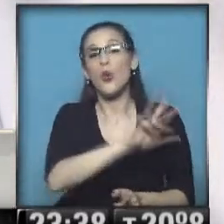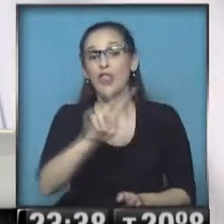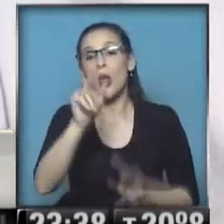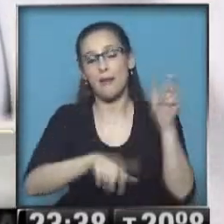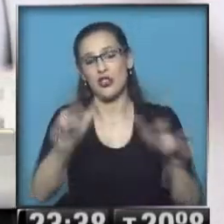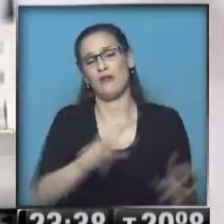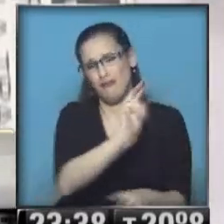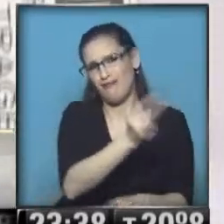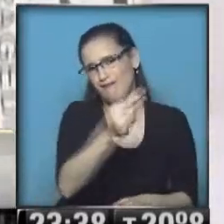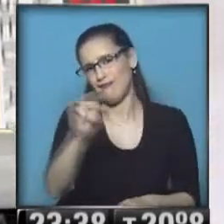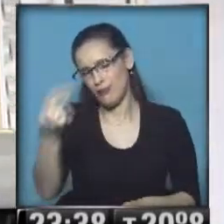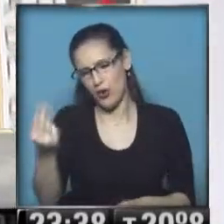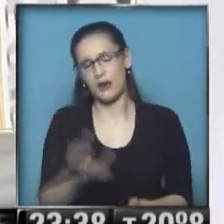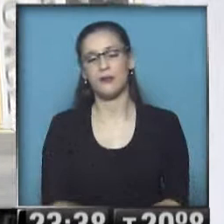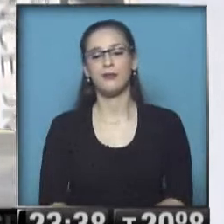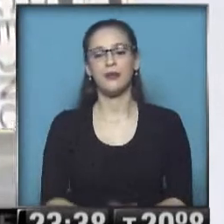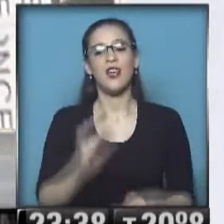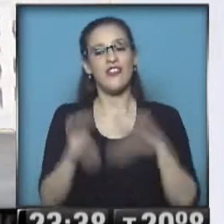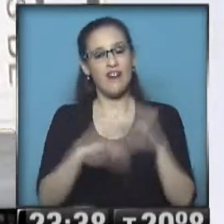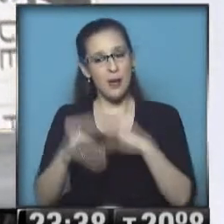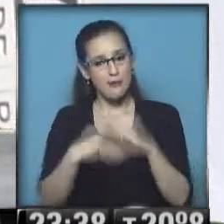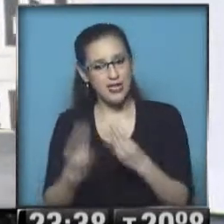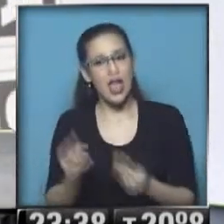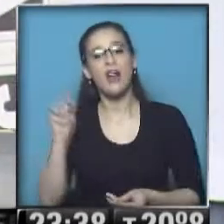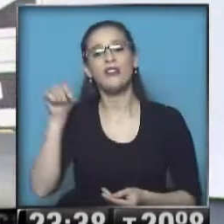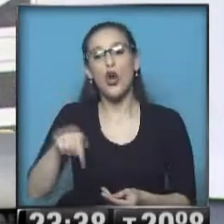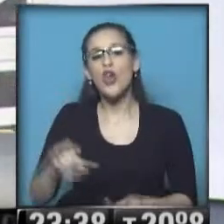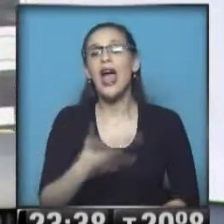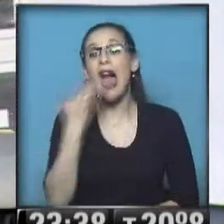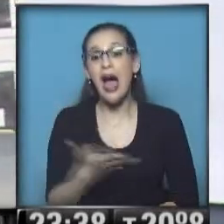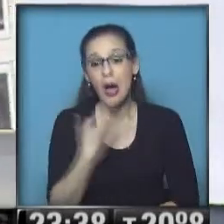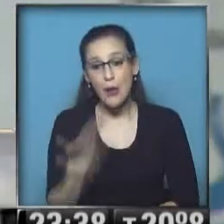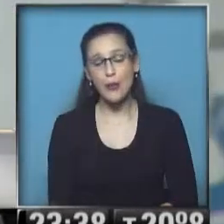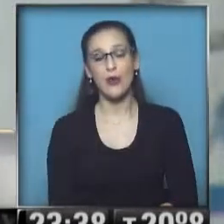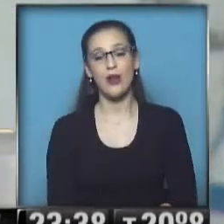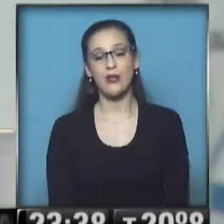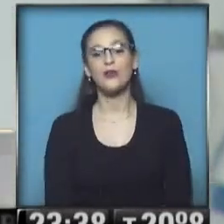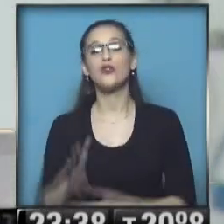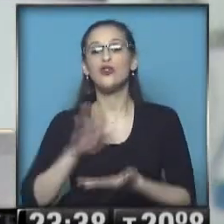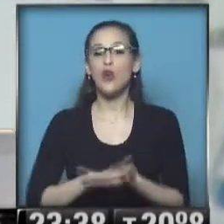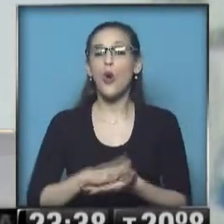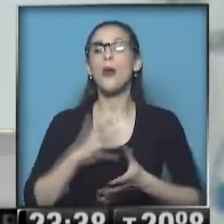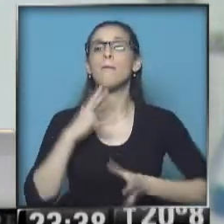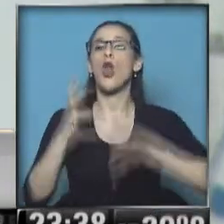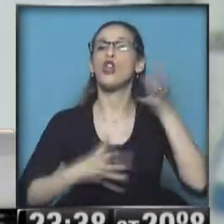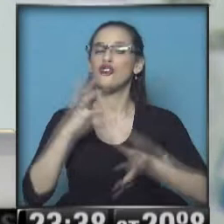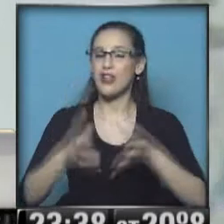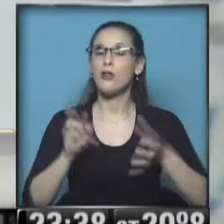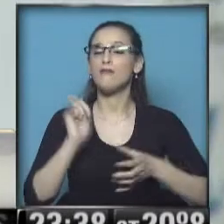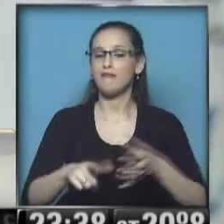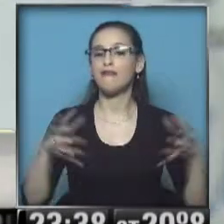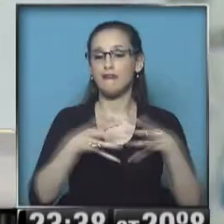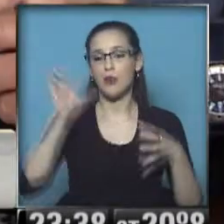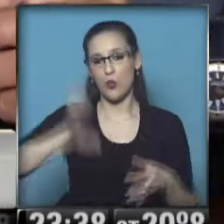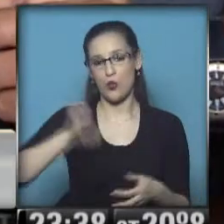Los familiares de las víctimas se refirieron a la marcha del proceso que se lleva a cabo en los tribunales de Comodoro